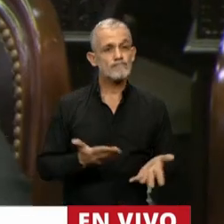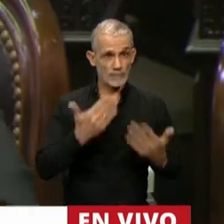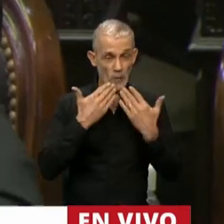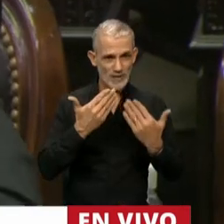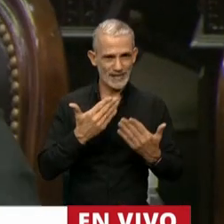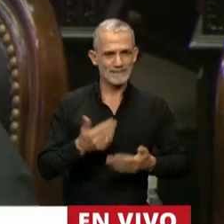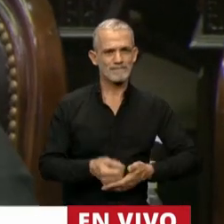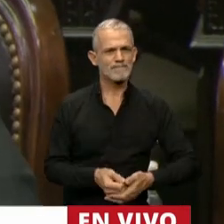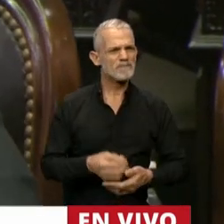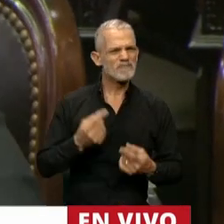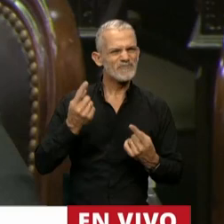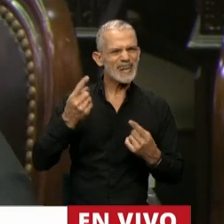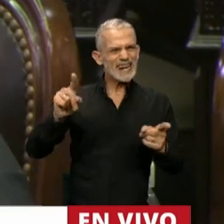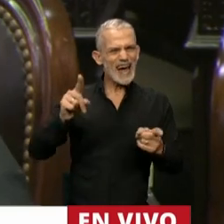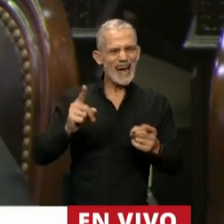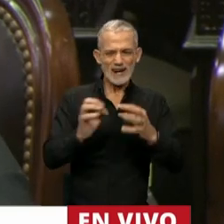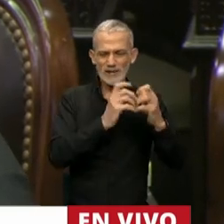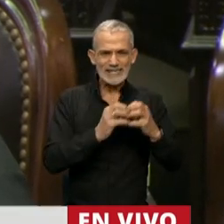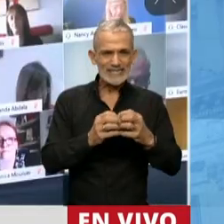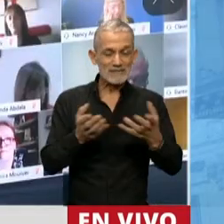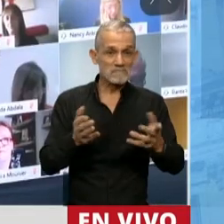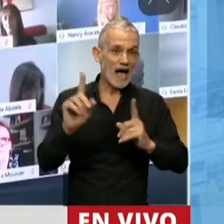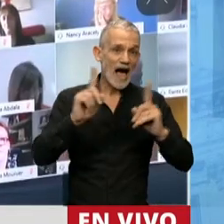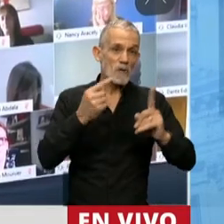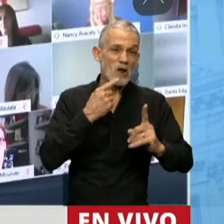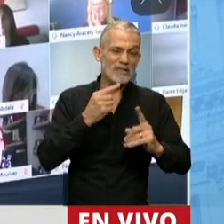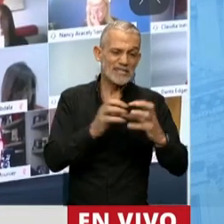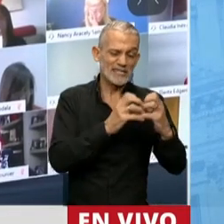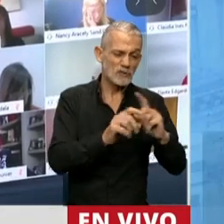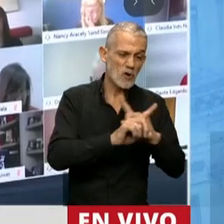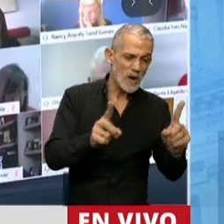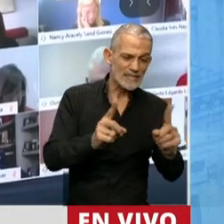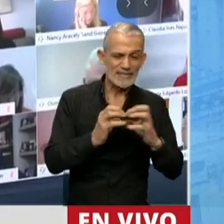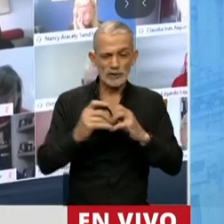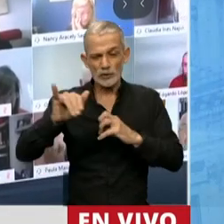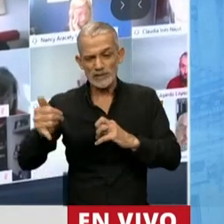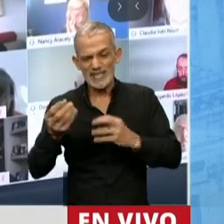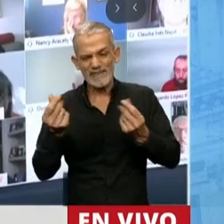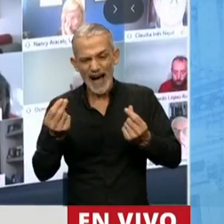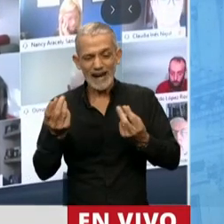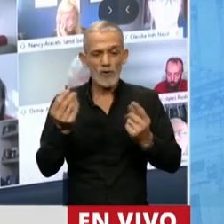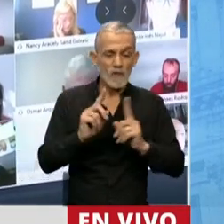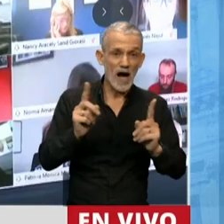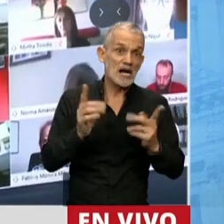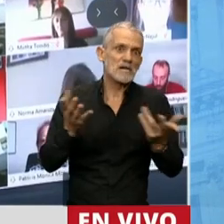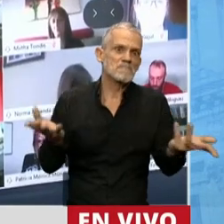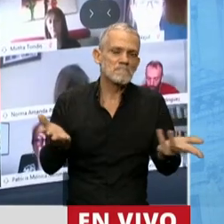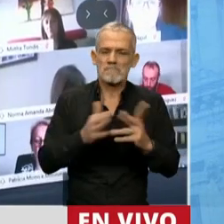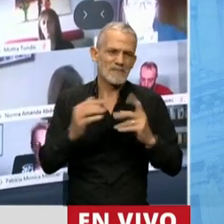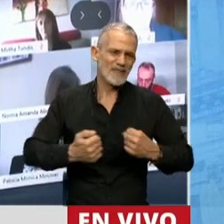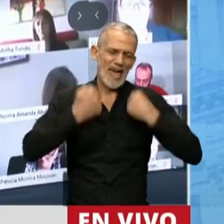Gracias, presidente. Es raro tener que hablar en una sesión que algunos dicen que no es sesión, pero es sesión. Pero bueno, vamos a hacer el